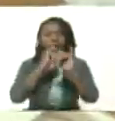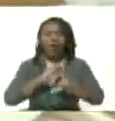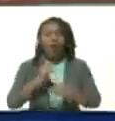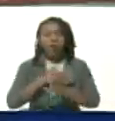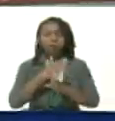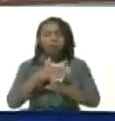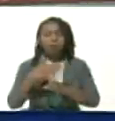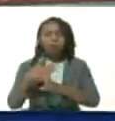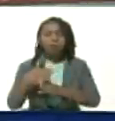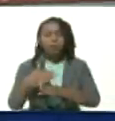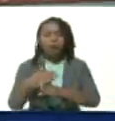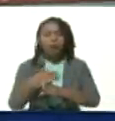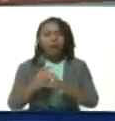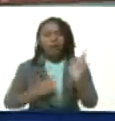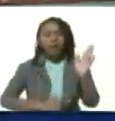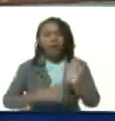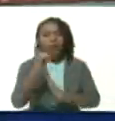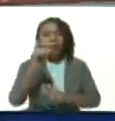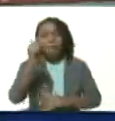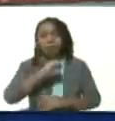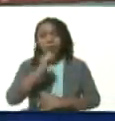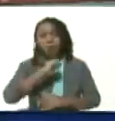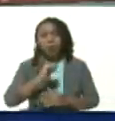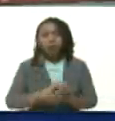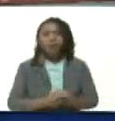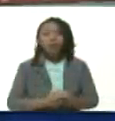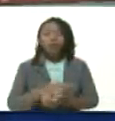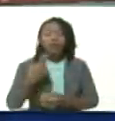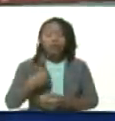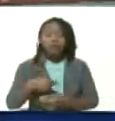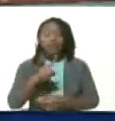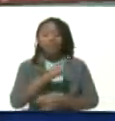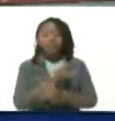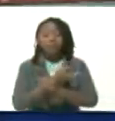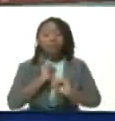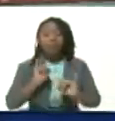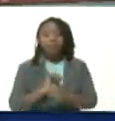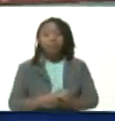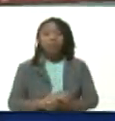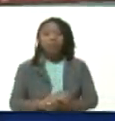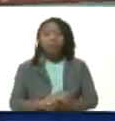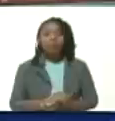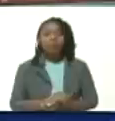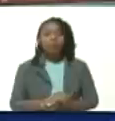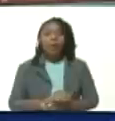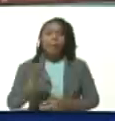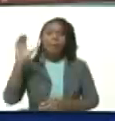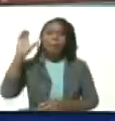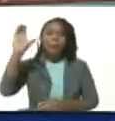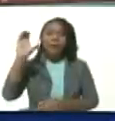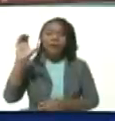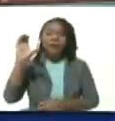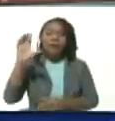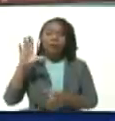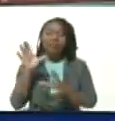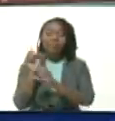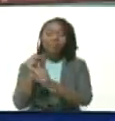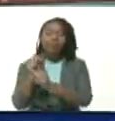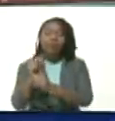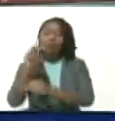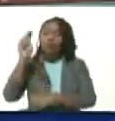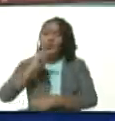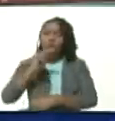compartida, a su desarrollo sostenido, tiene que ser independiente. un país dependiente, nunca